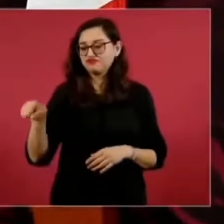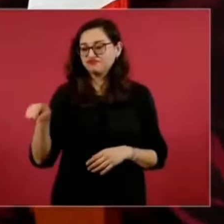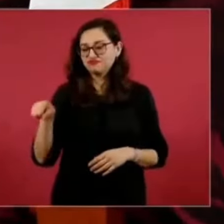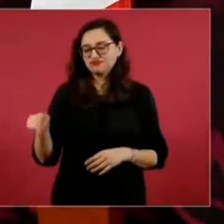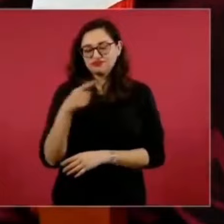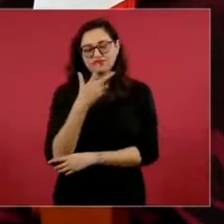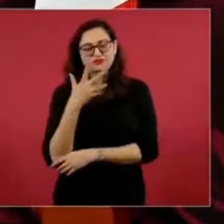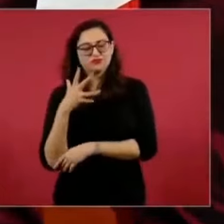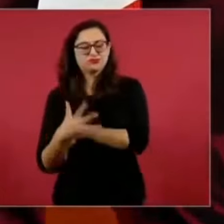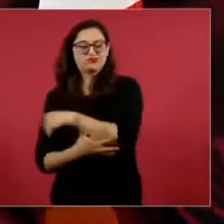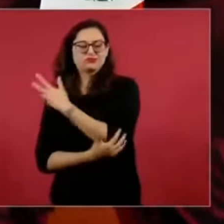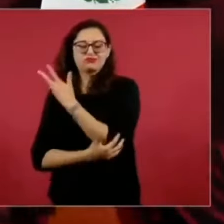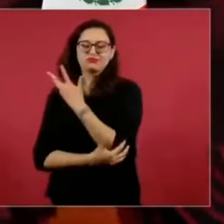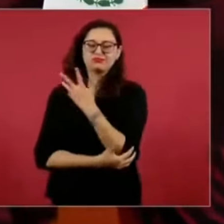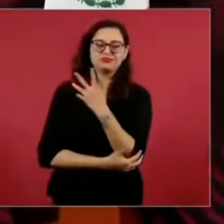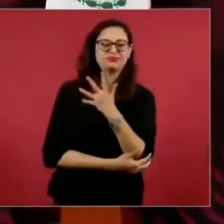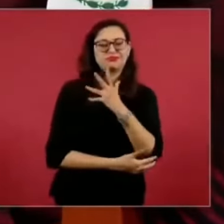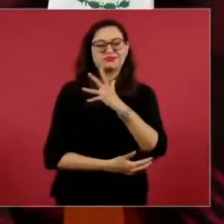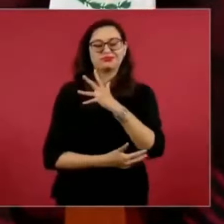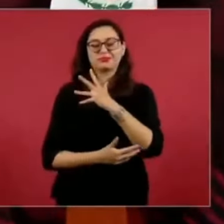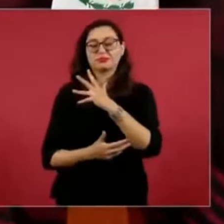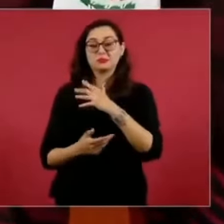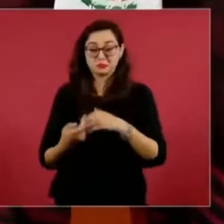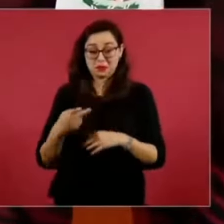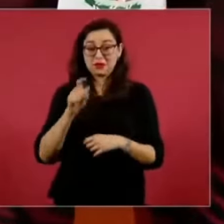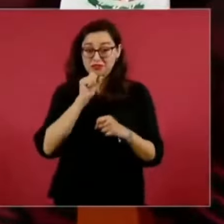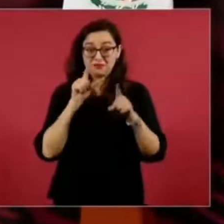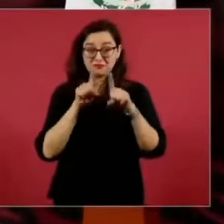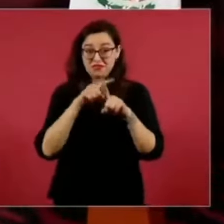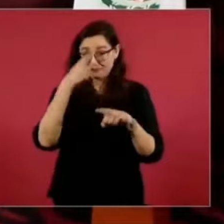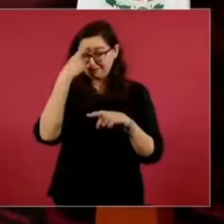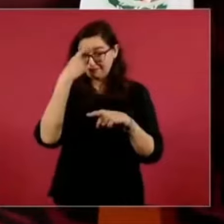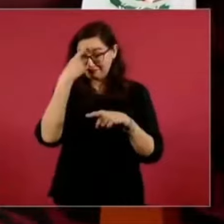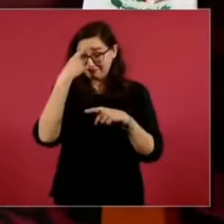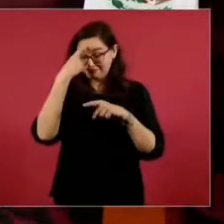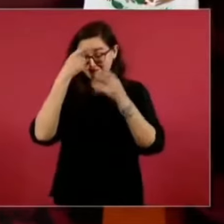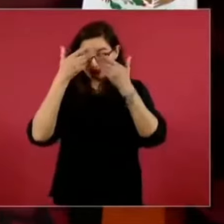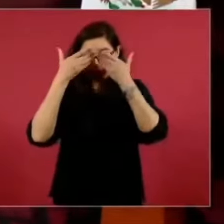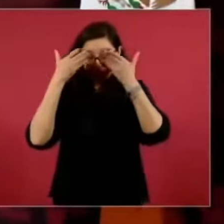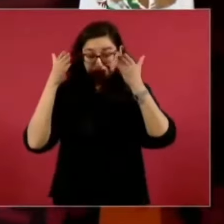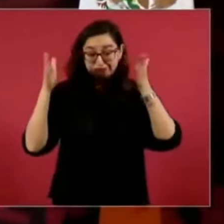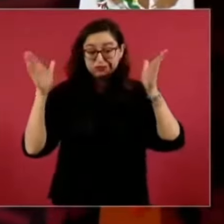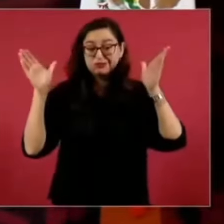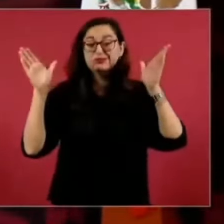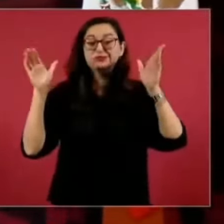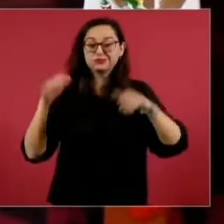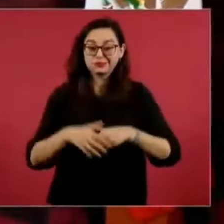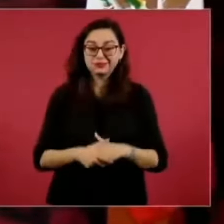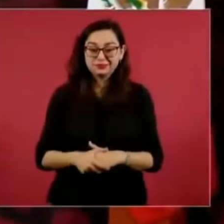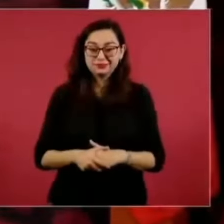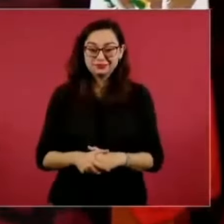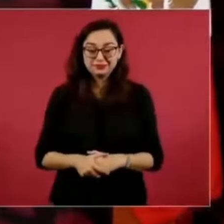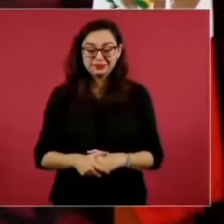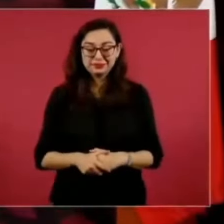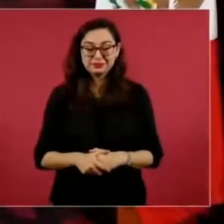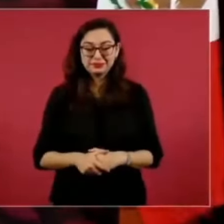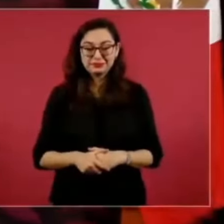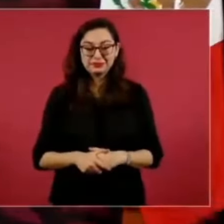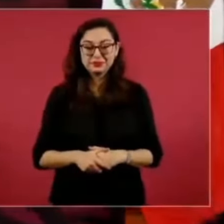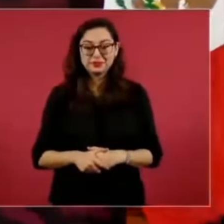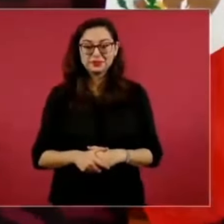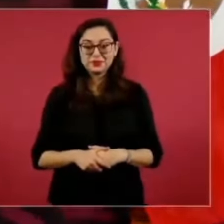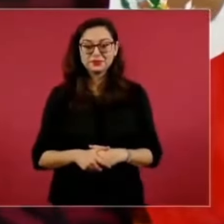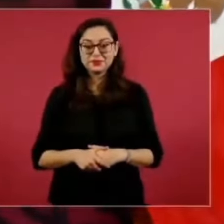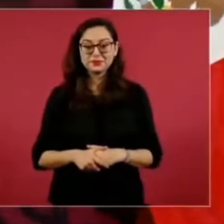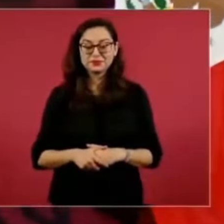estado más liberal de México y